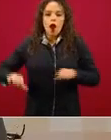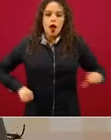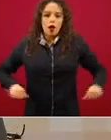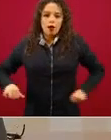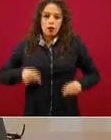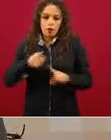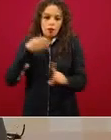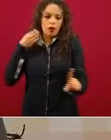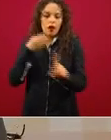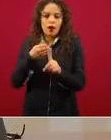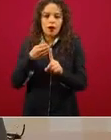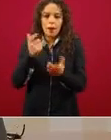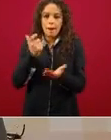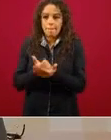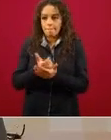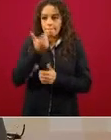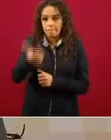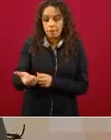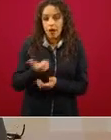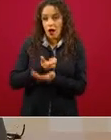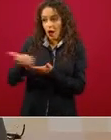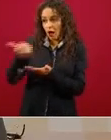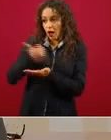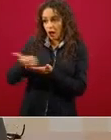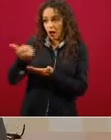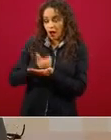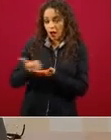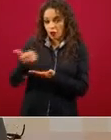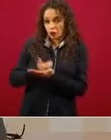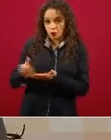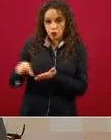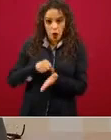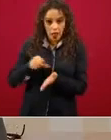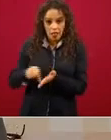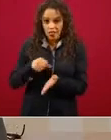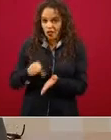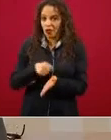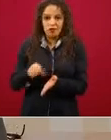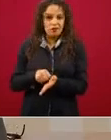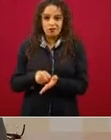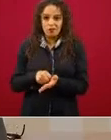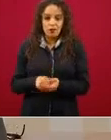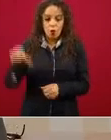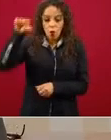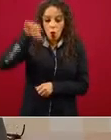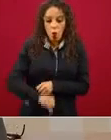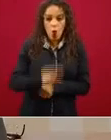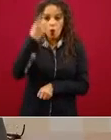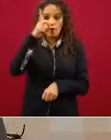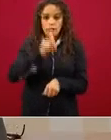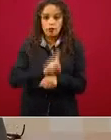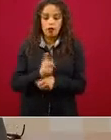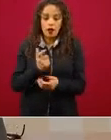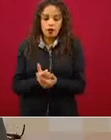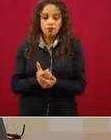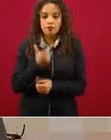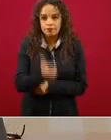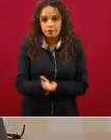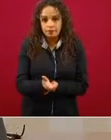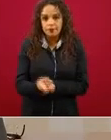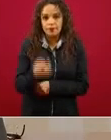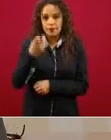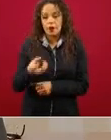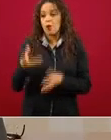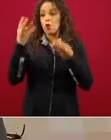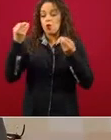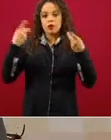se paga, no por un salario fijo, sino por una remuneración económica inmediata. Muchísima gente ha